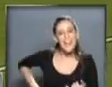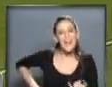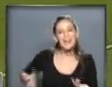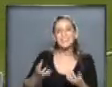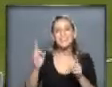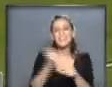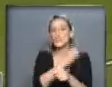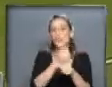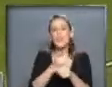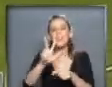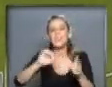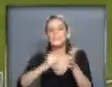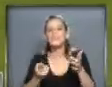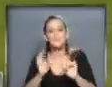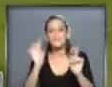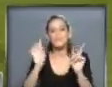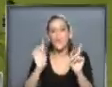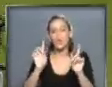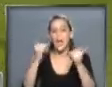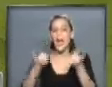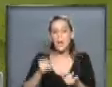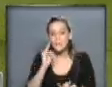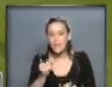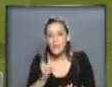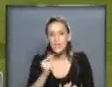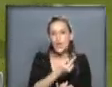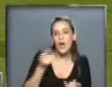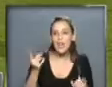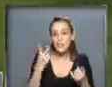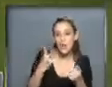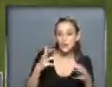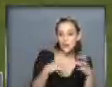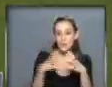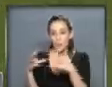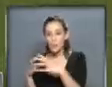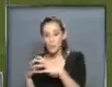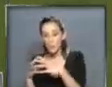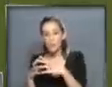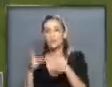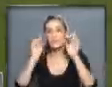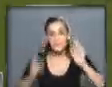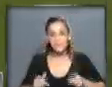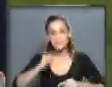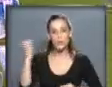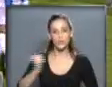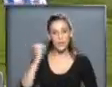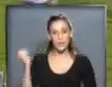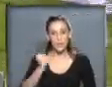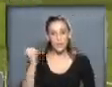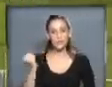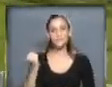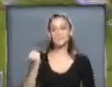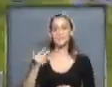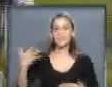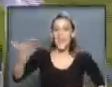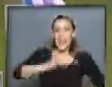en condición de visitante. Fíjense, había chances de peligro para cada uno de los 2 equipos, importantes también. Los